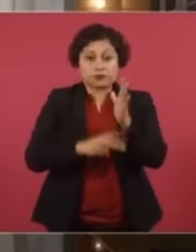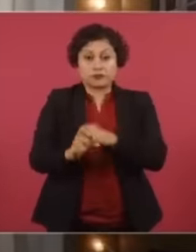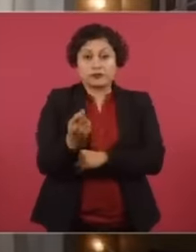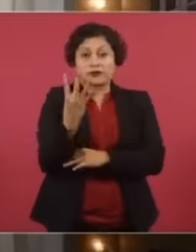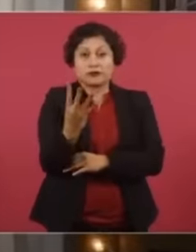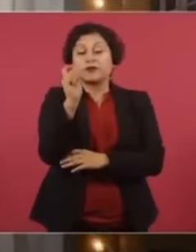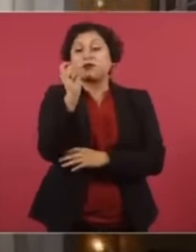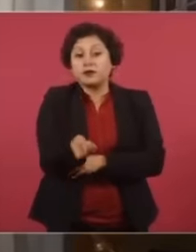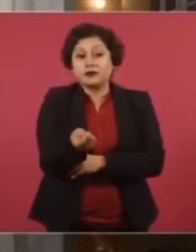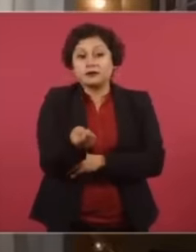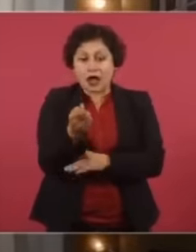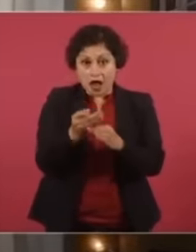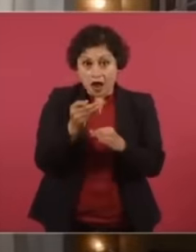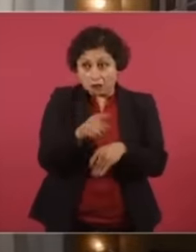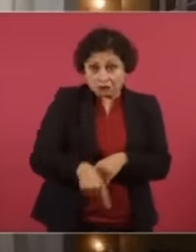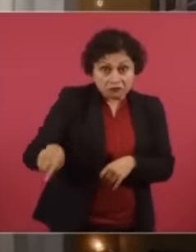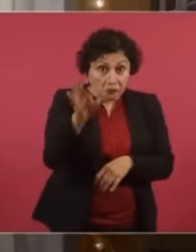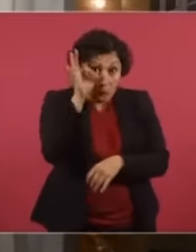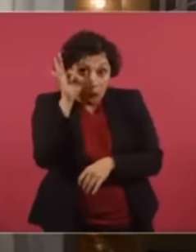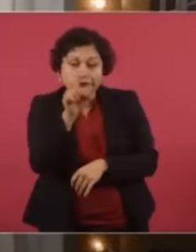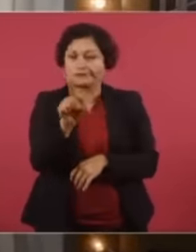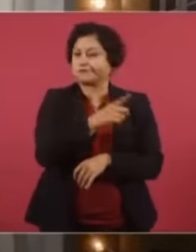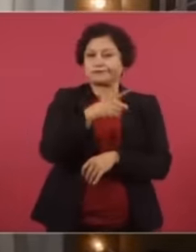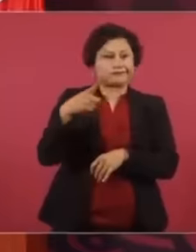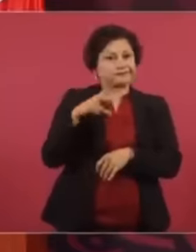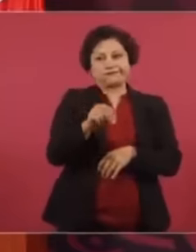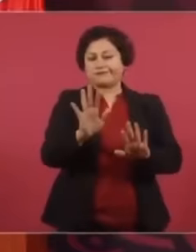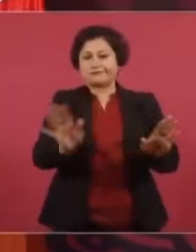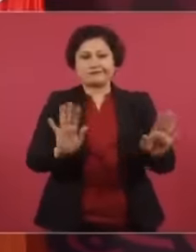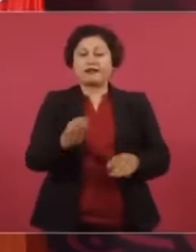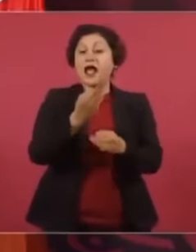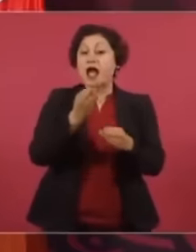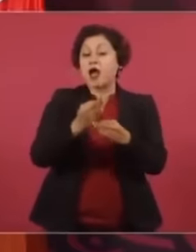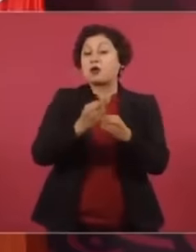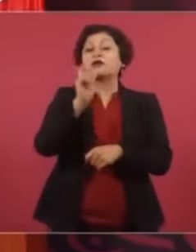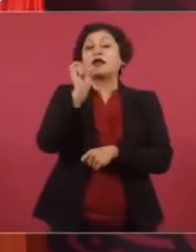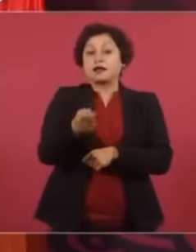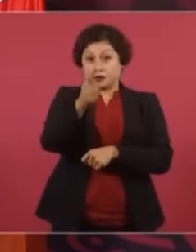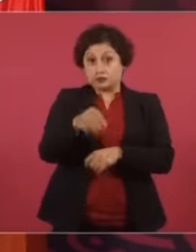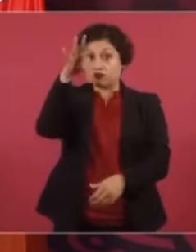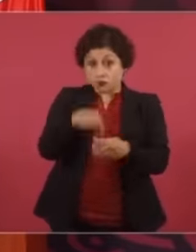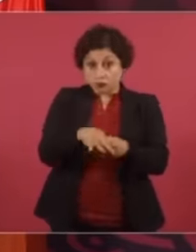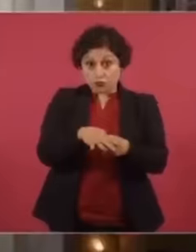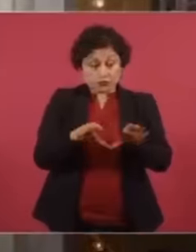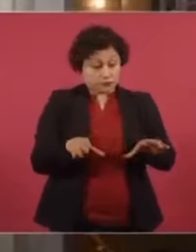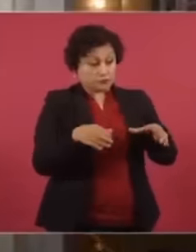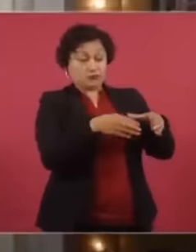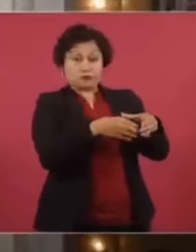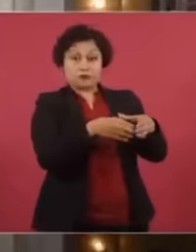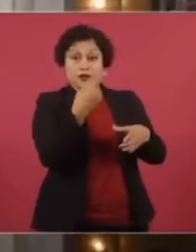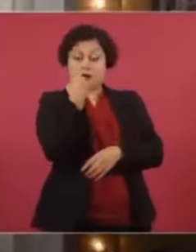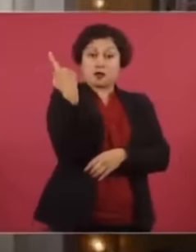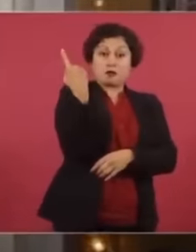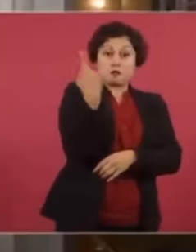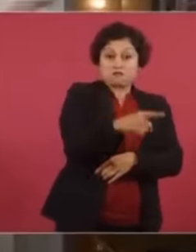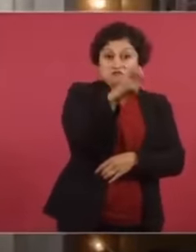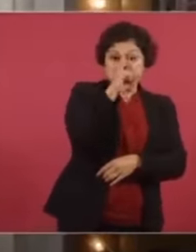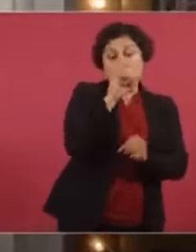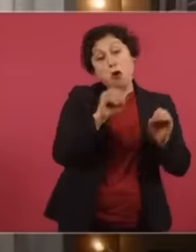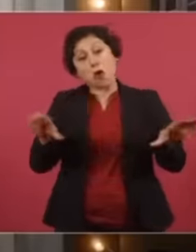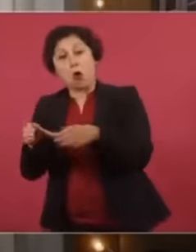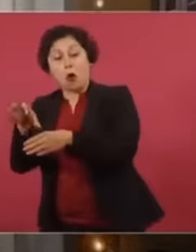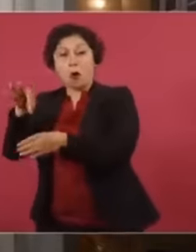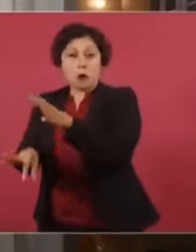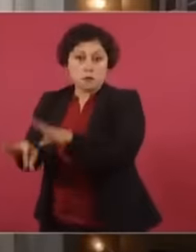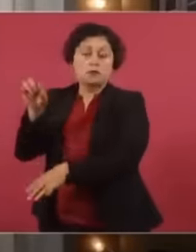no se vale andar de culeritos, mis niños. Aquí nada más hay dos sopas. O se vota por la dictadura o se vota por la democracia. En este